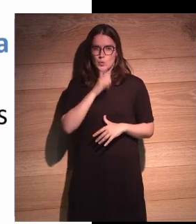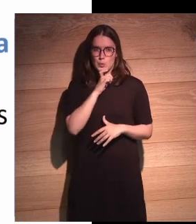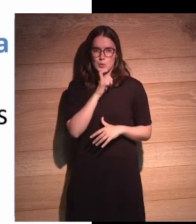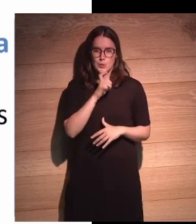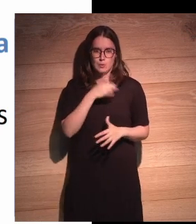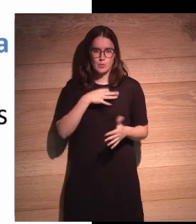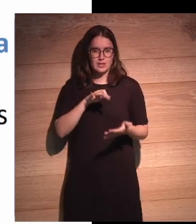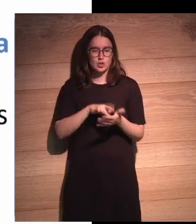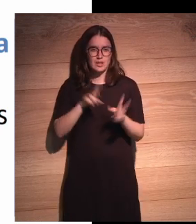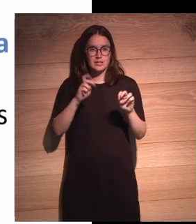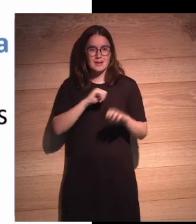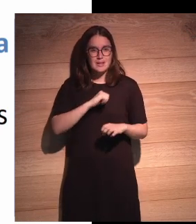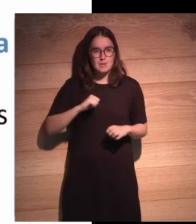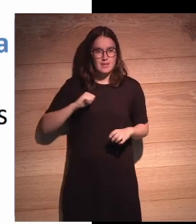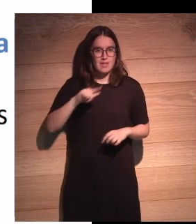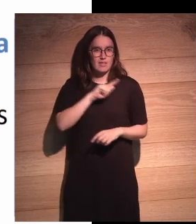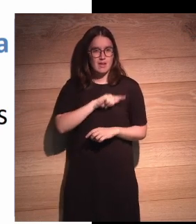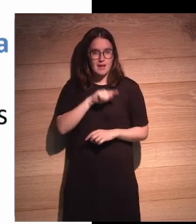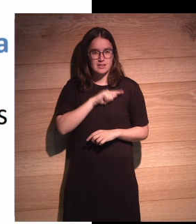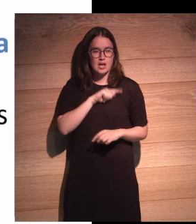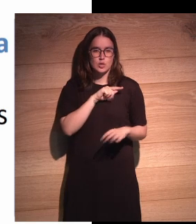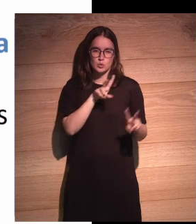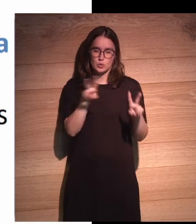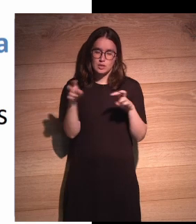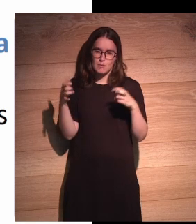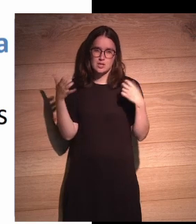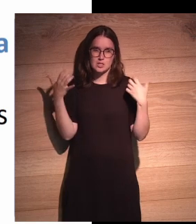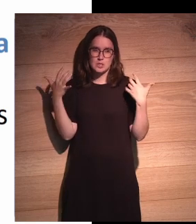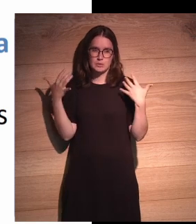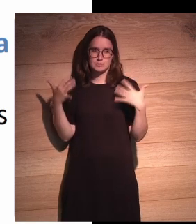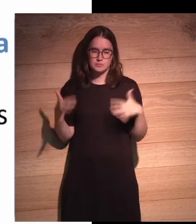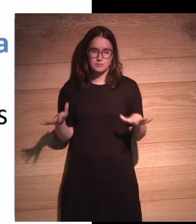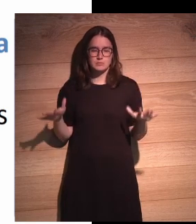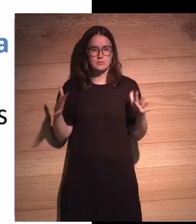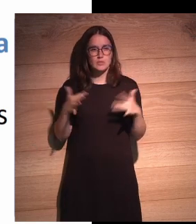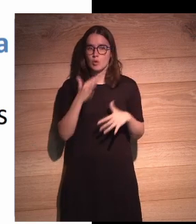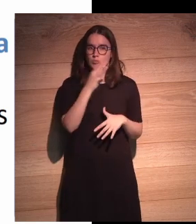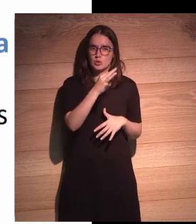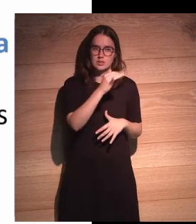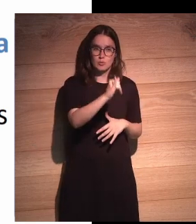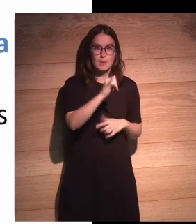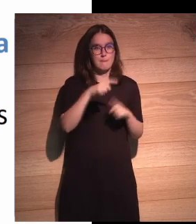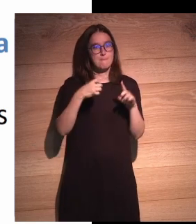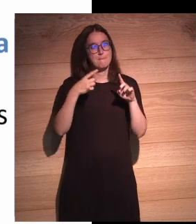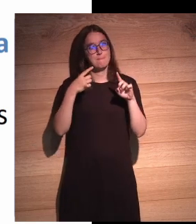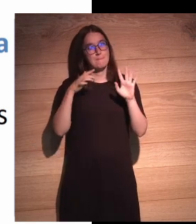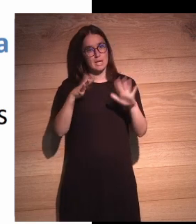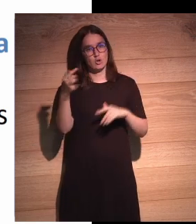puede llegar a ser en temas de privacidad, de ética. Es un tema que tiene beneficios e